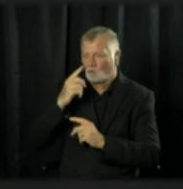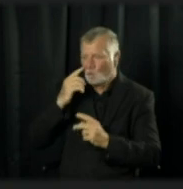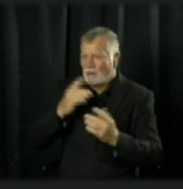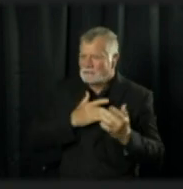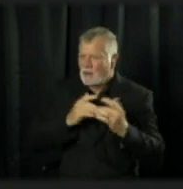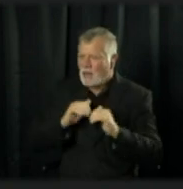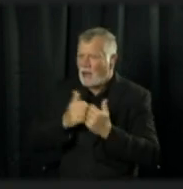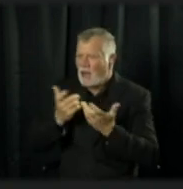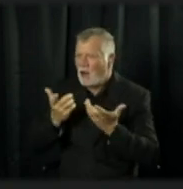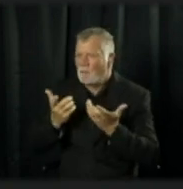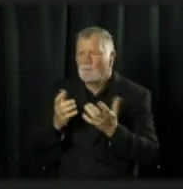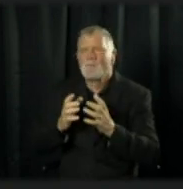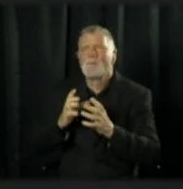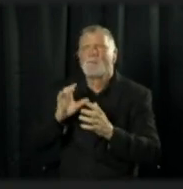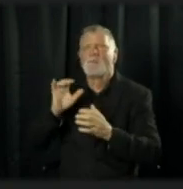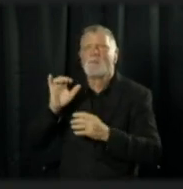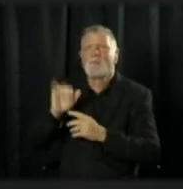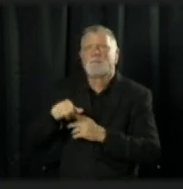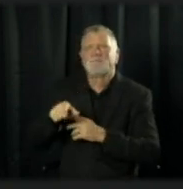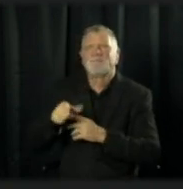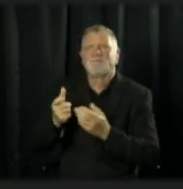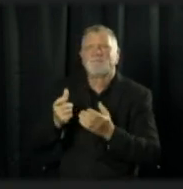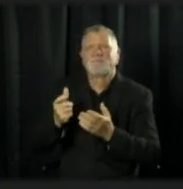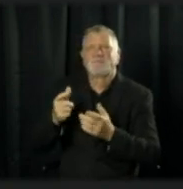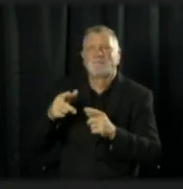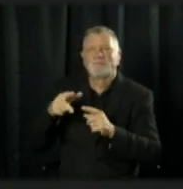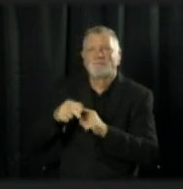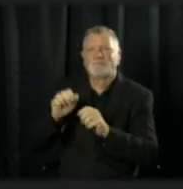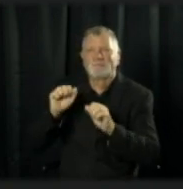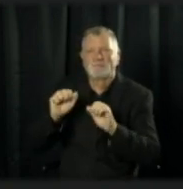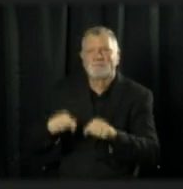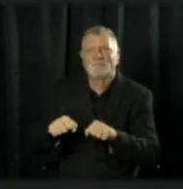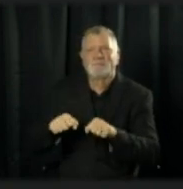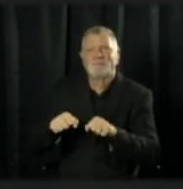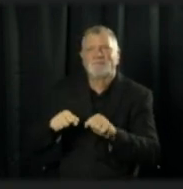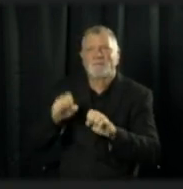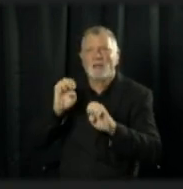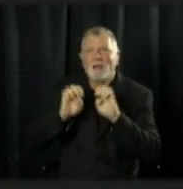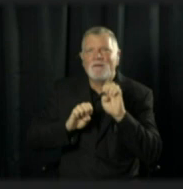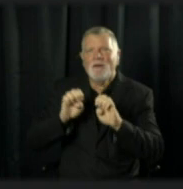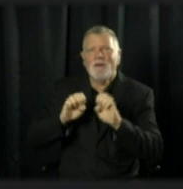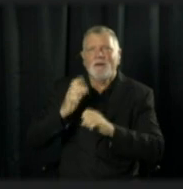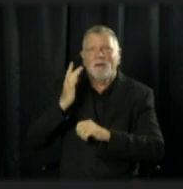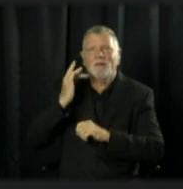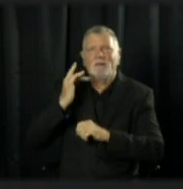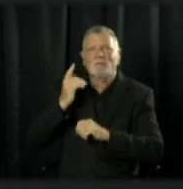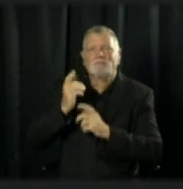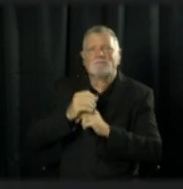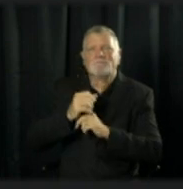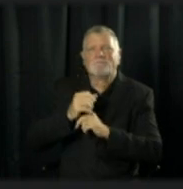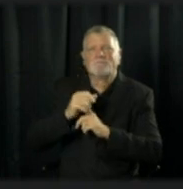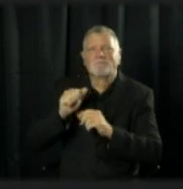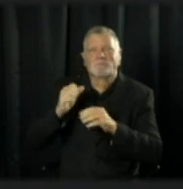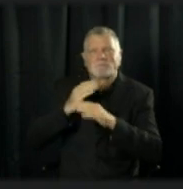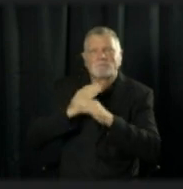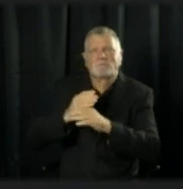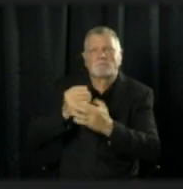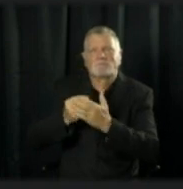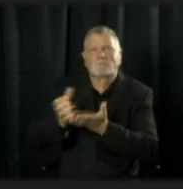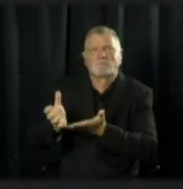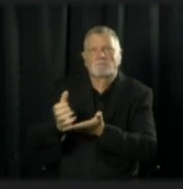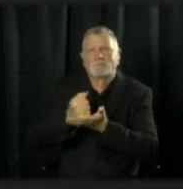eso para considerar cuánto de esos costos pueden ser, de las cortes pueden ser evaluados,